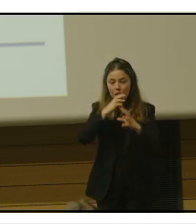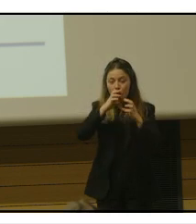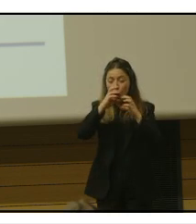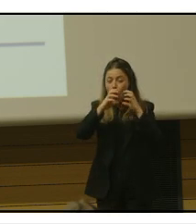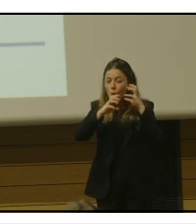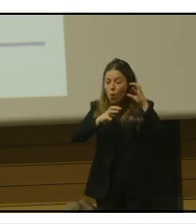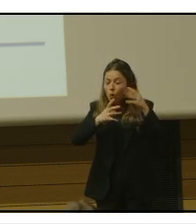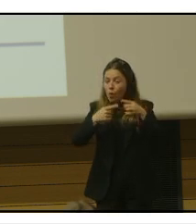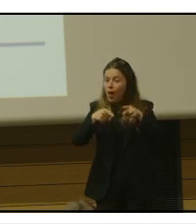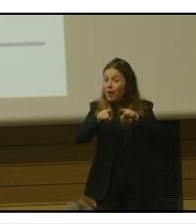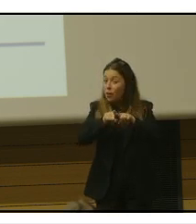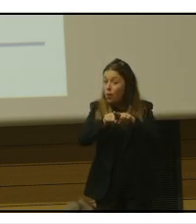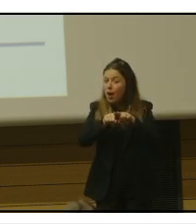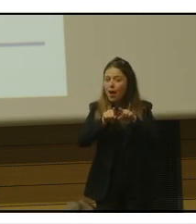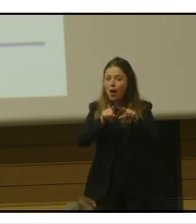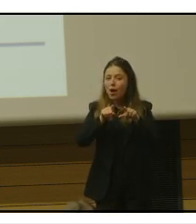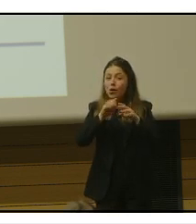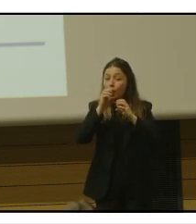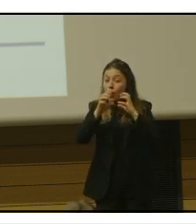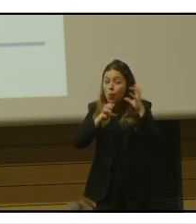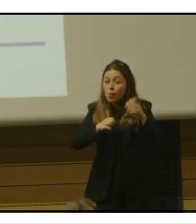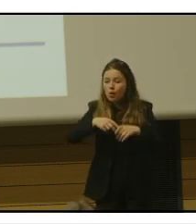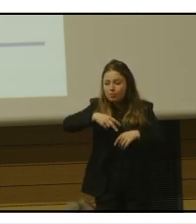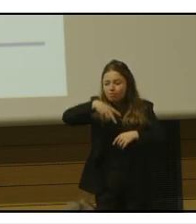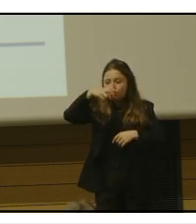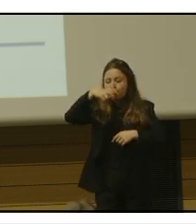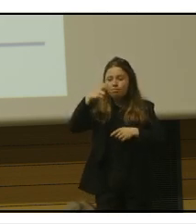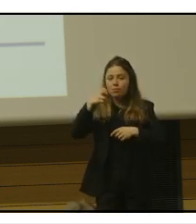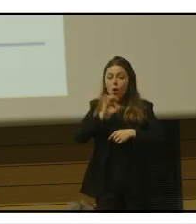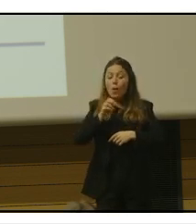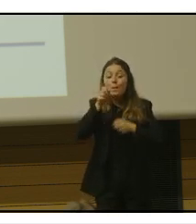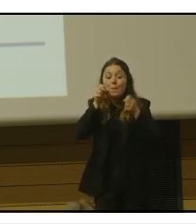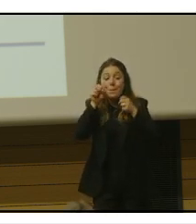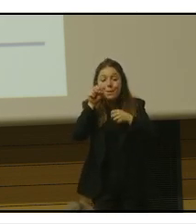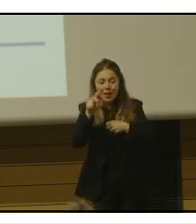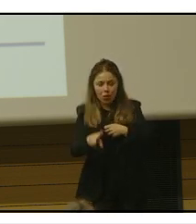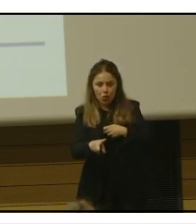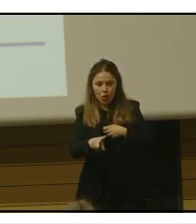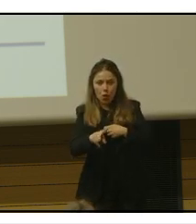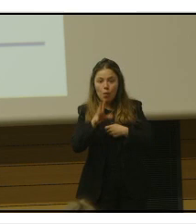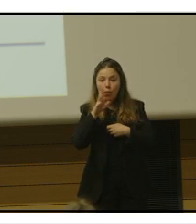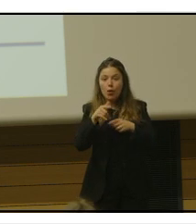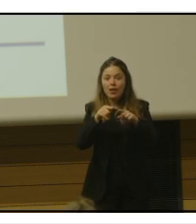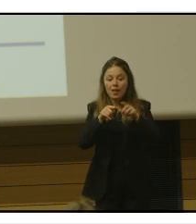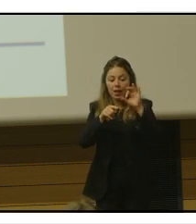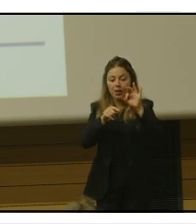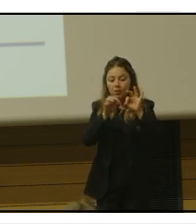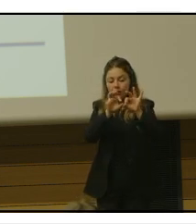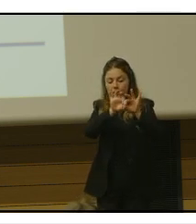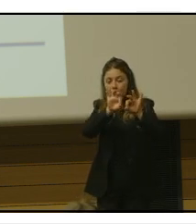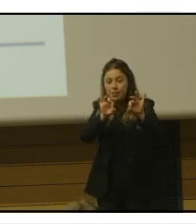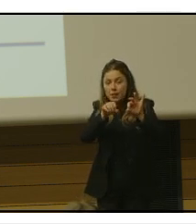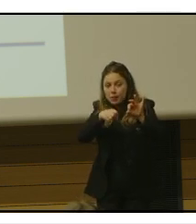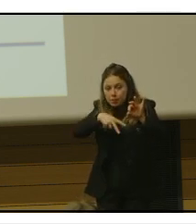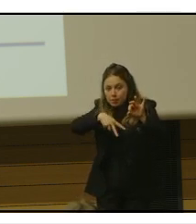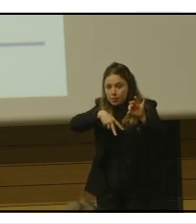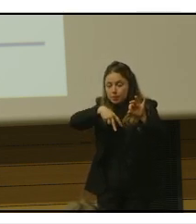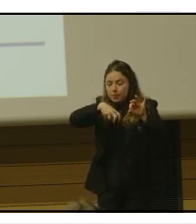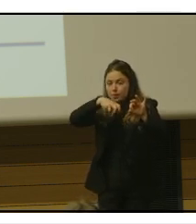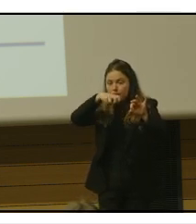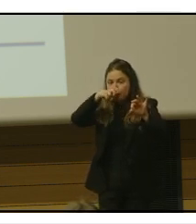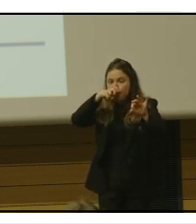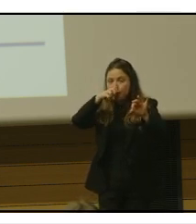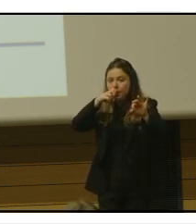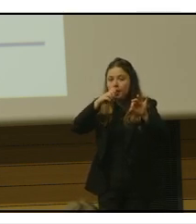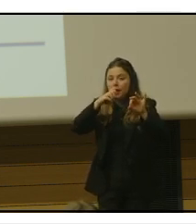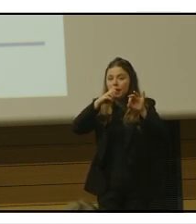igual al humo que están inhalando ellos, o incluso es peor, porque el que sale del cono de ignición es un humo que